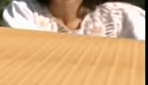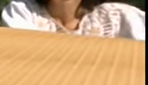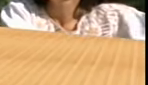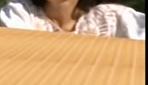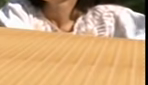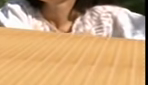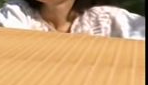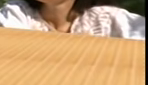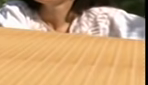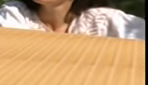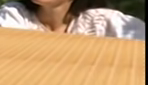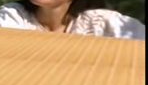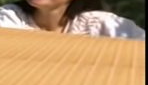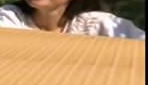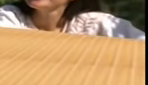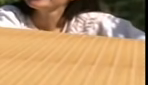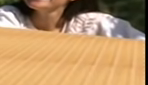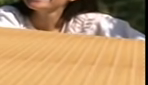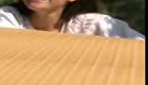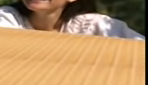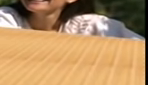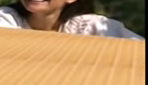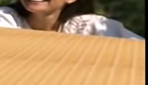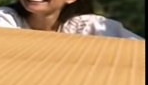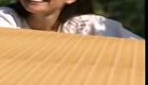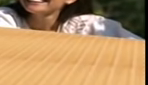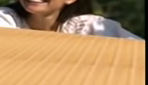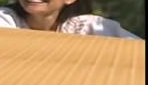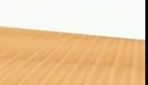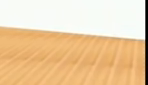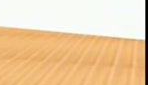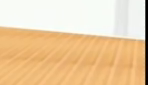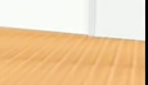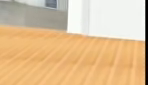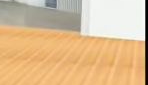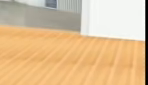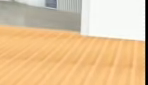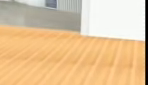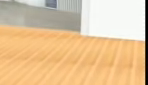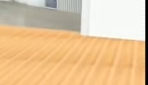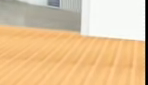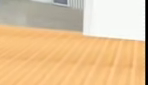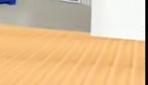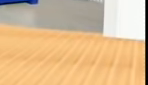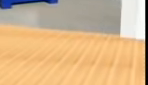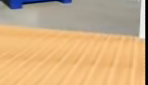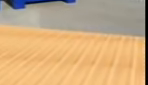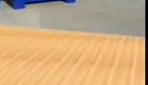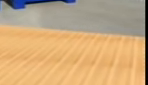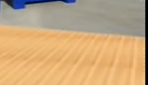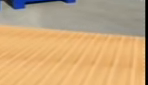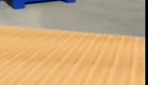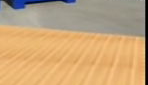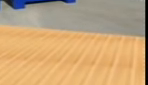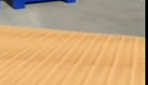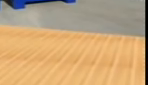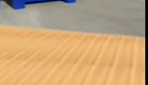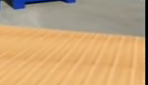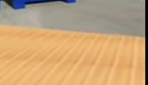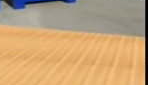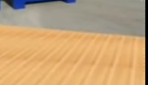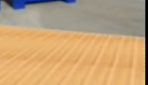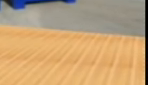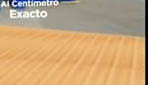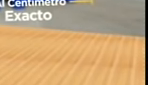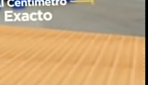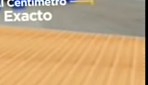su querida familia. Todos los megaservicios cuentan con laminadoras y polineras para fabricar de inmediato a su medida sus